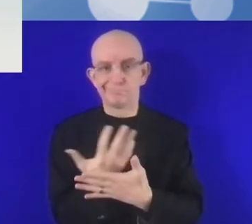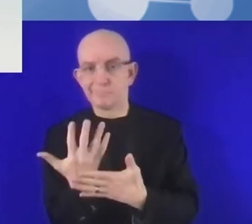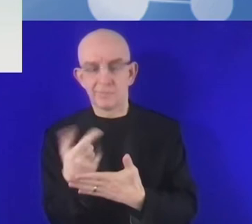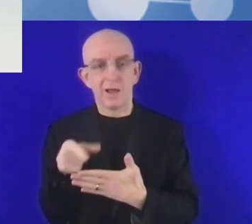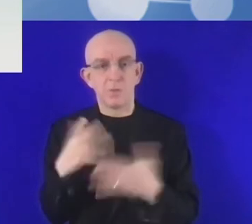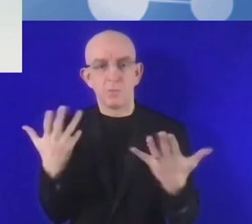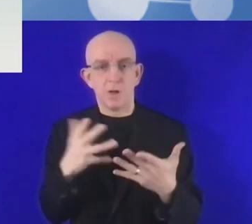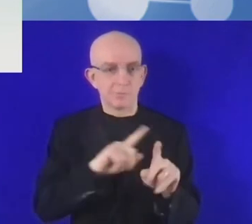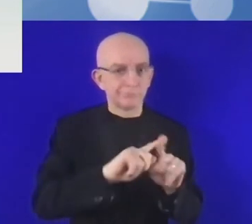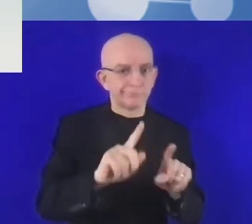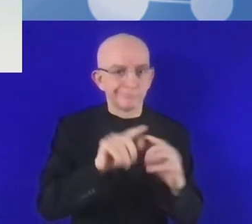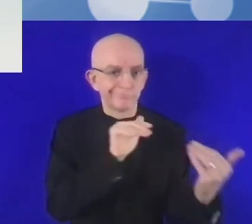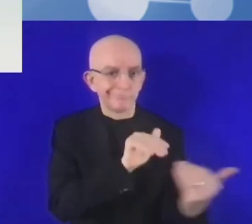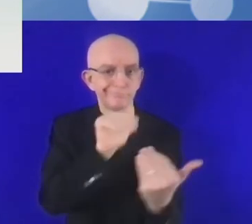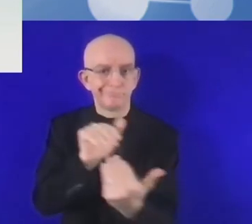cooperar